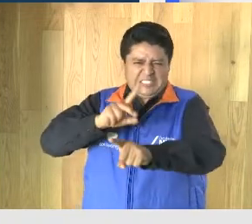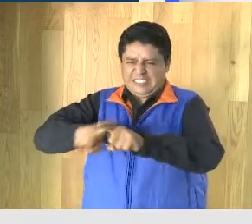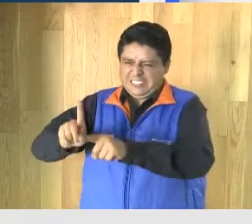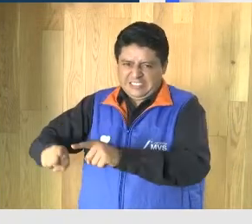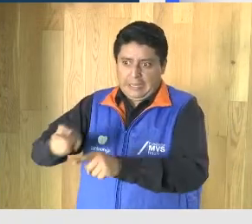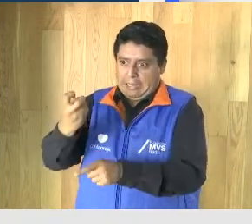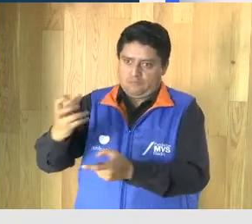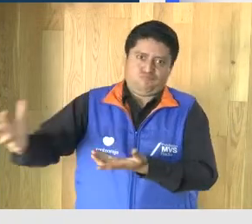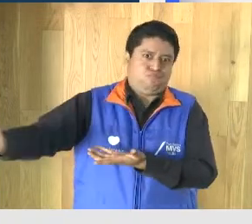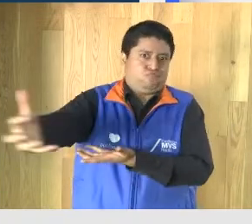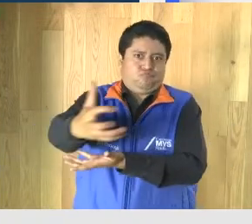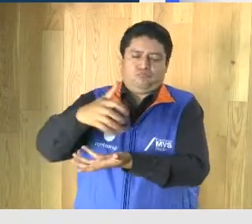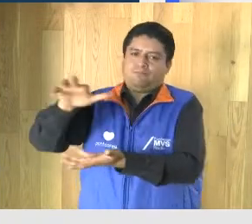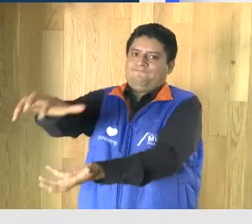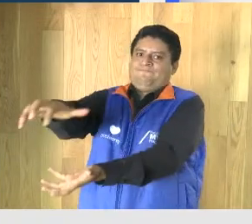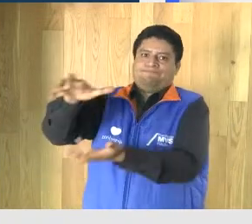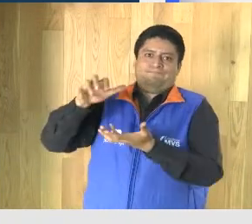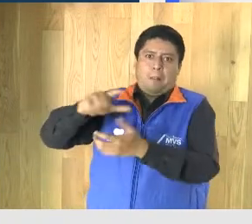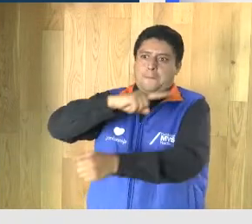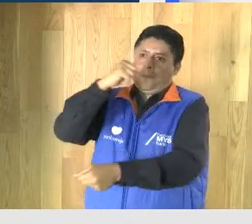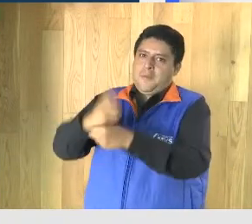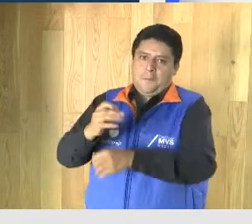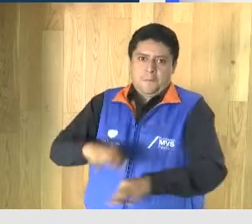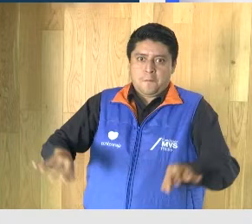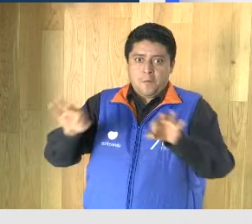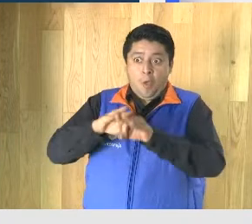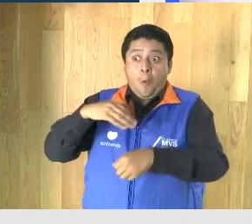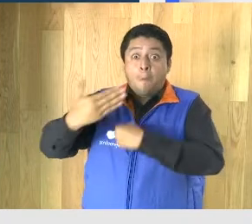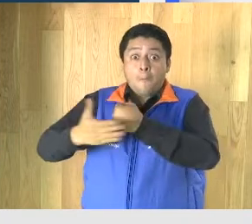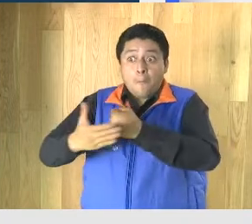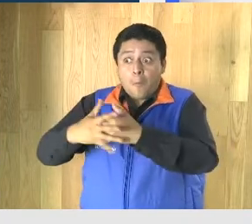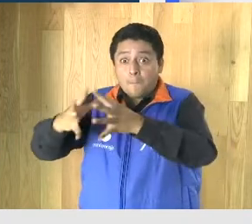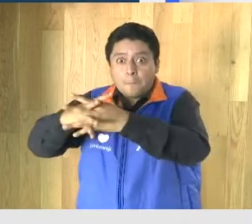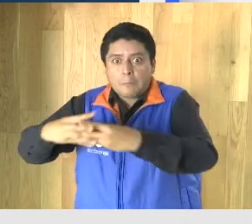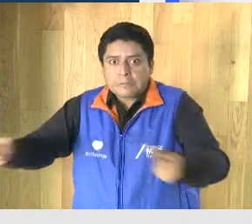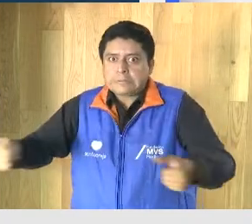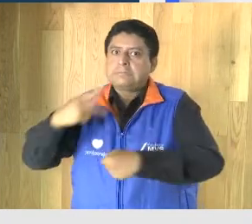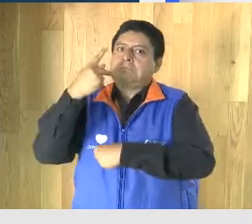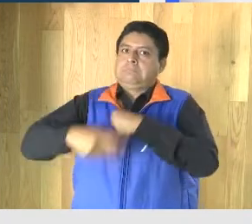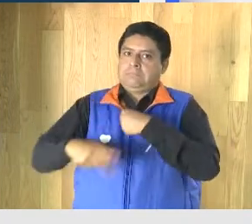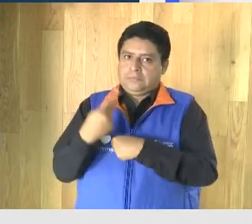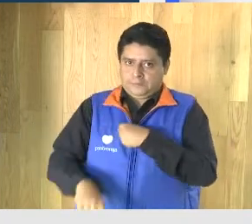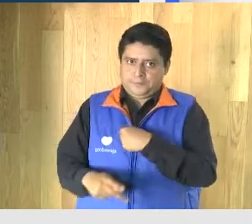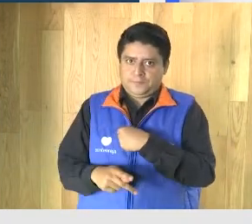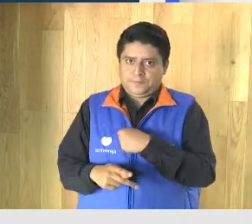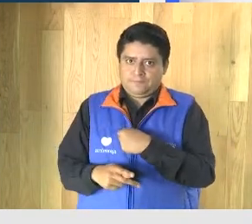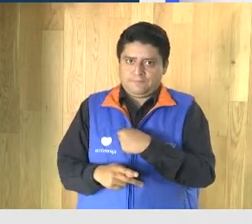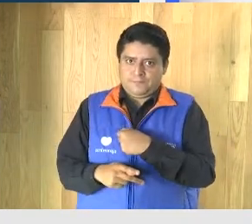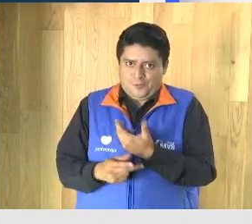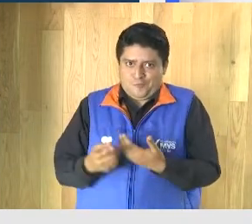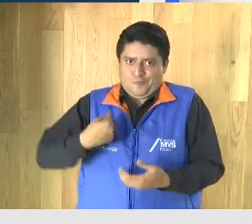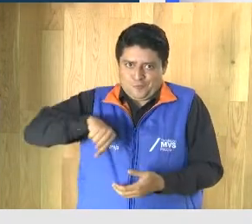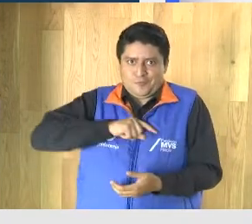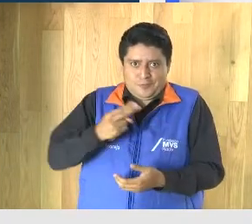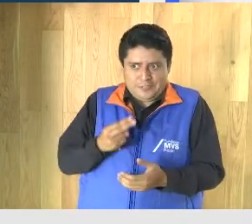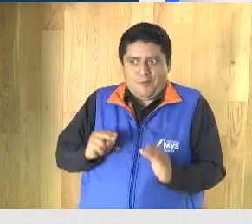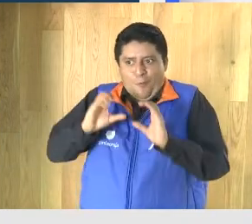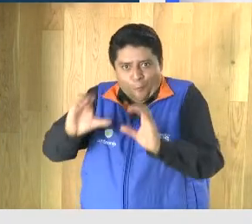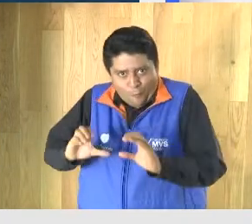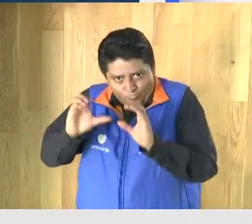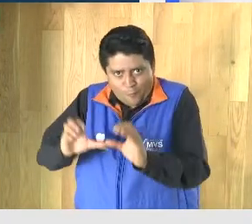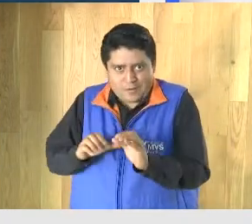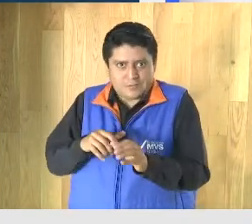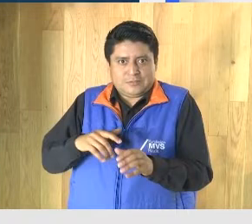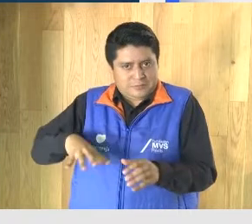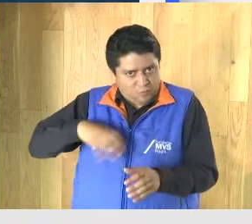de seguir impactando en nuestro propio capital natural, ¿no? Por tanto, el objetivo global, si bien no está tan claro